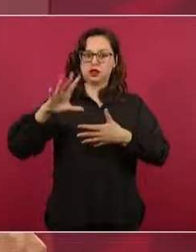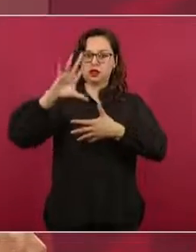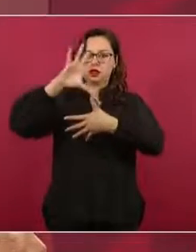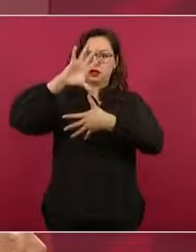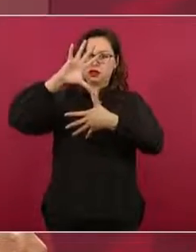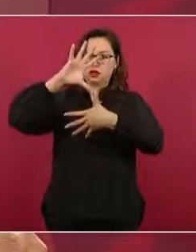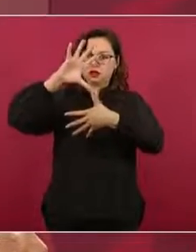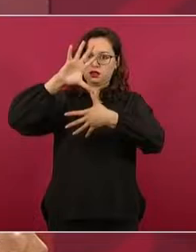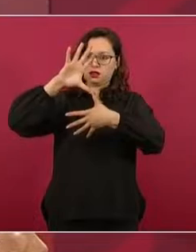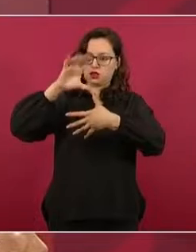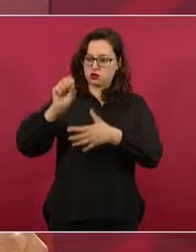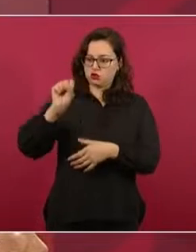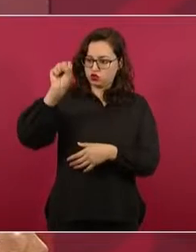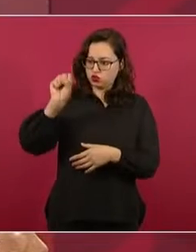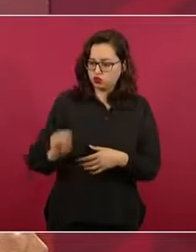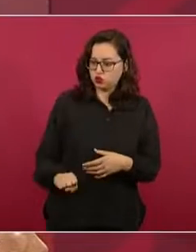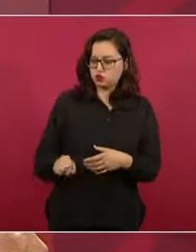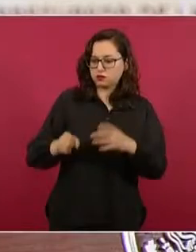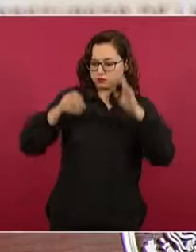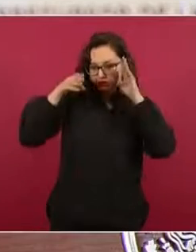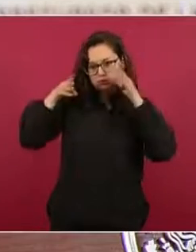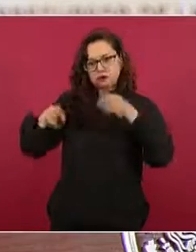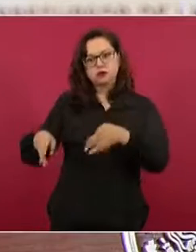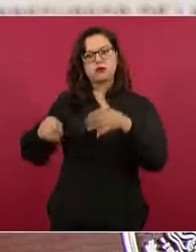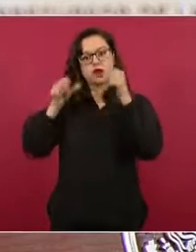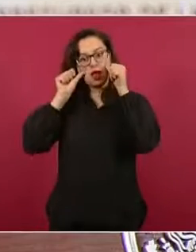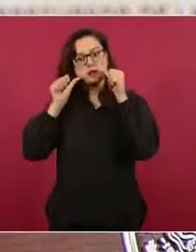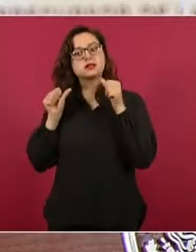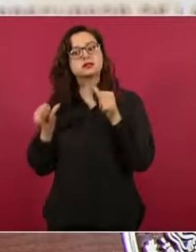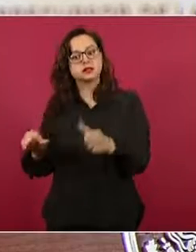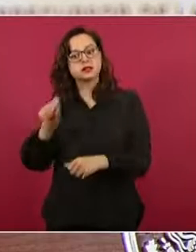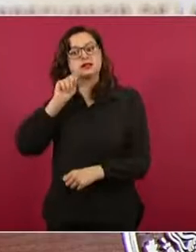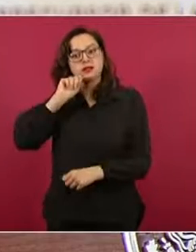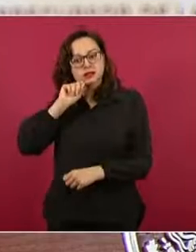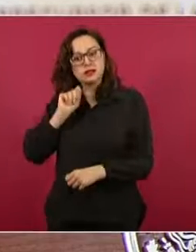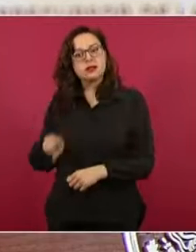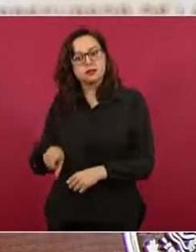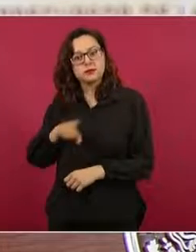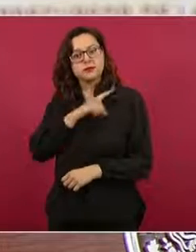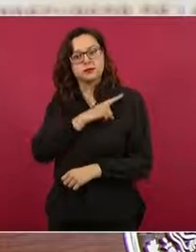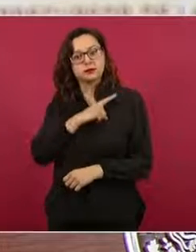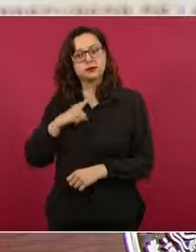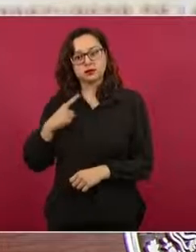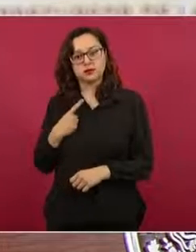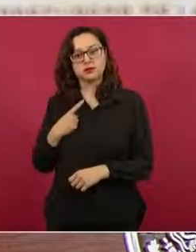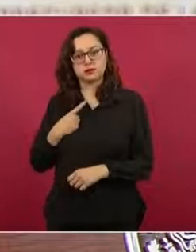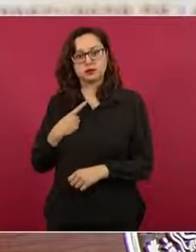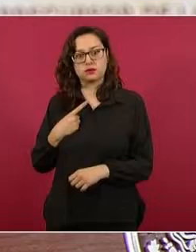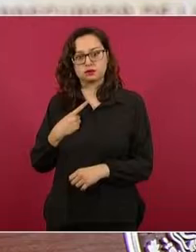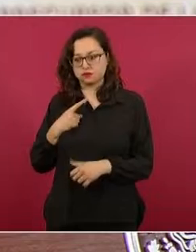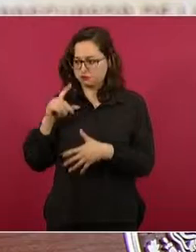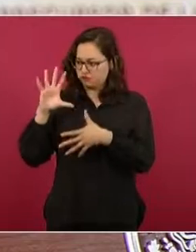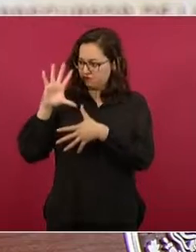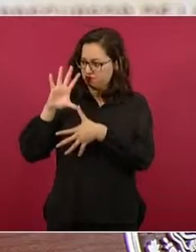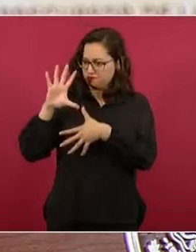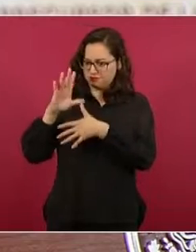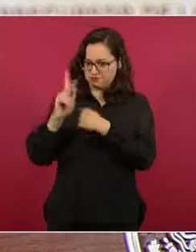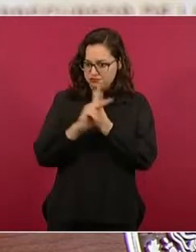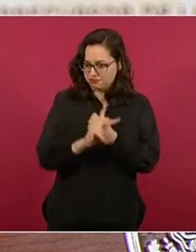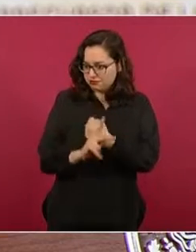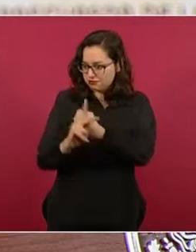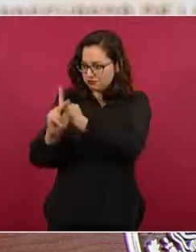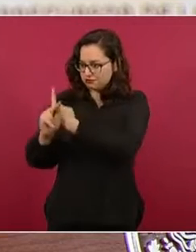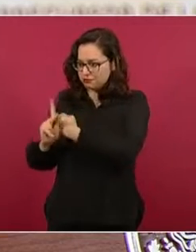y no darle la espalda a los países de nuestra América.